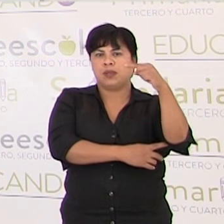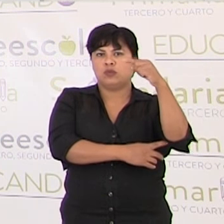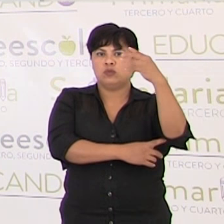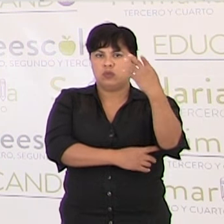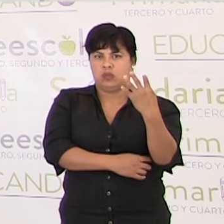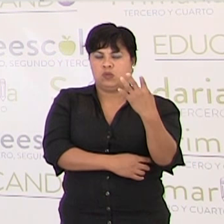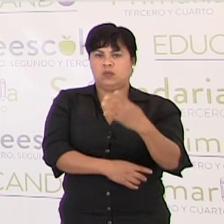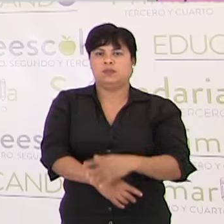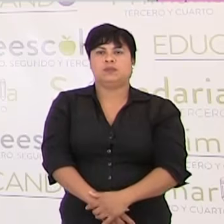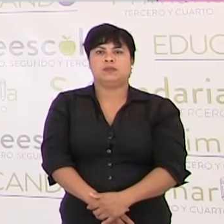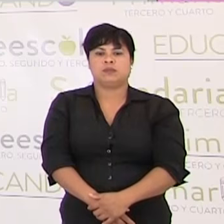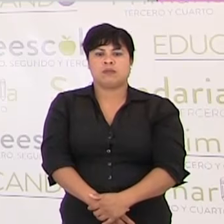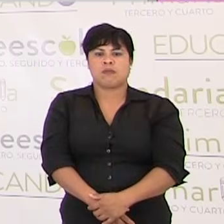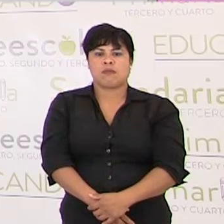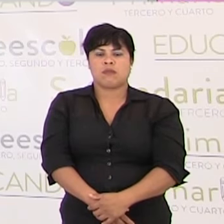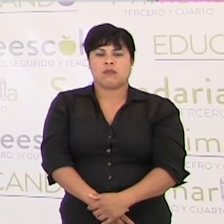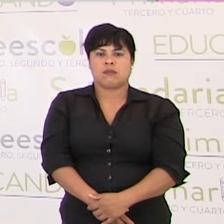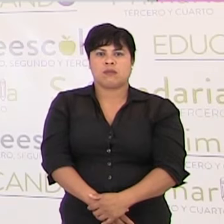4. ¿Sí?